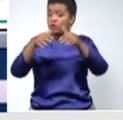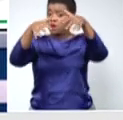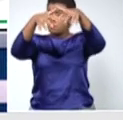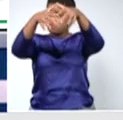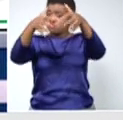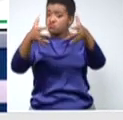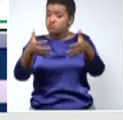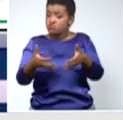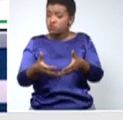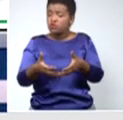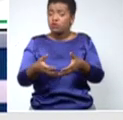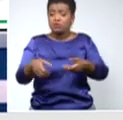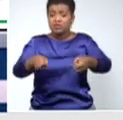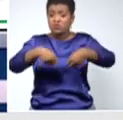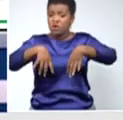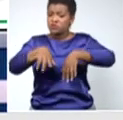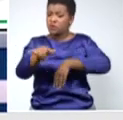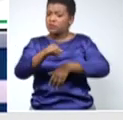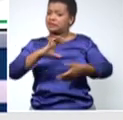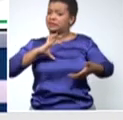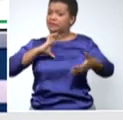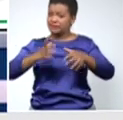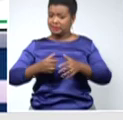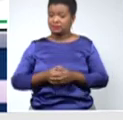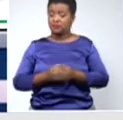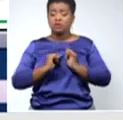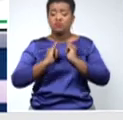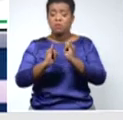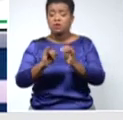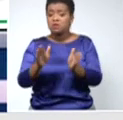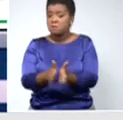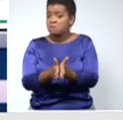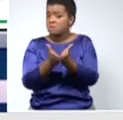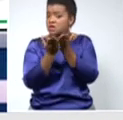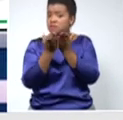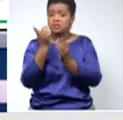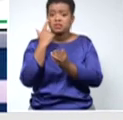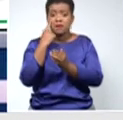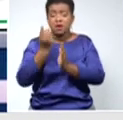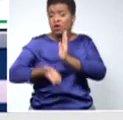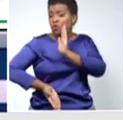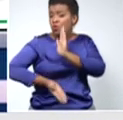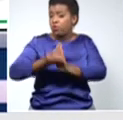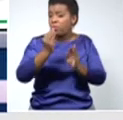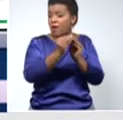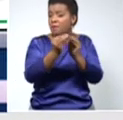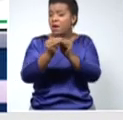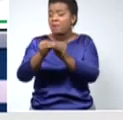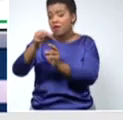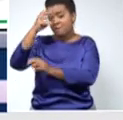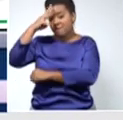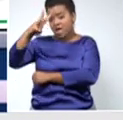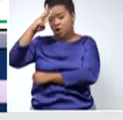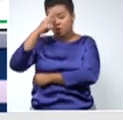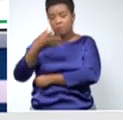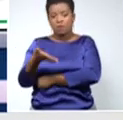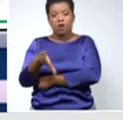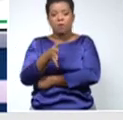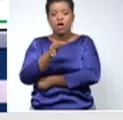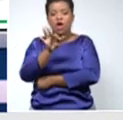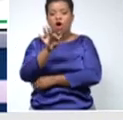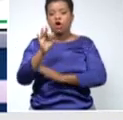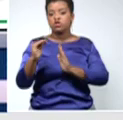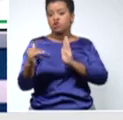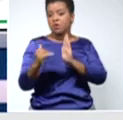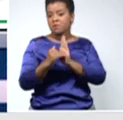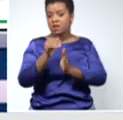bien complicada. Hay medios de prensa, repunte de contagios en México con casi 8.000 nuevos casos y no es